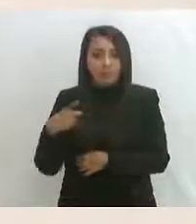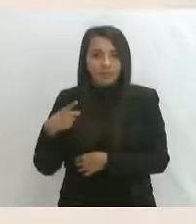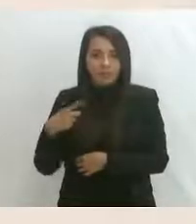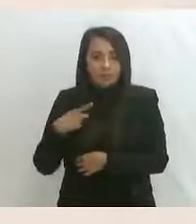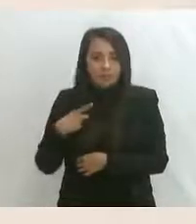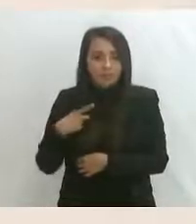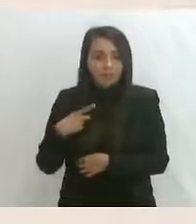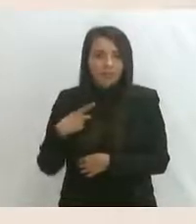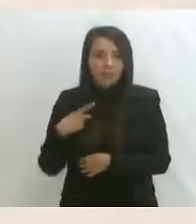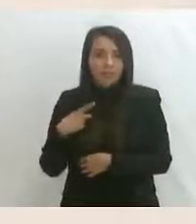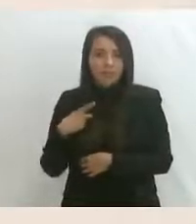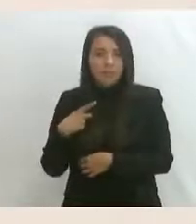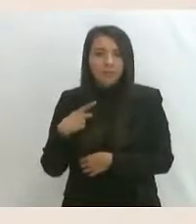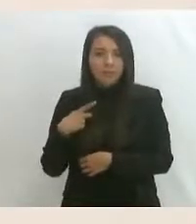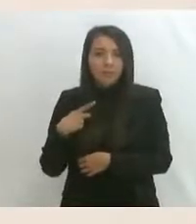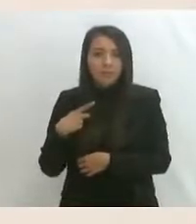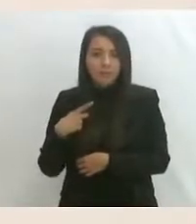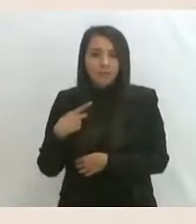llevar a cabo